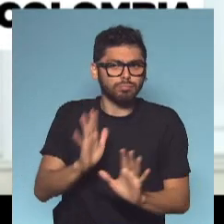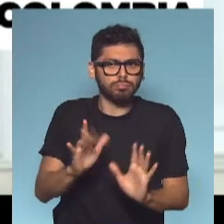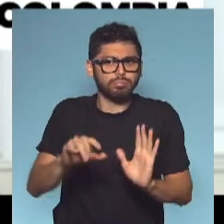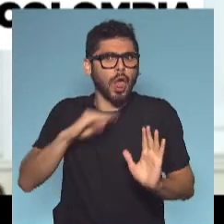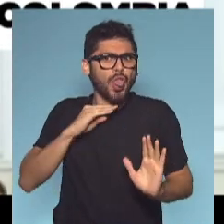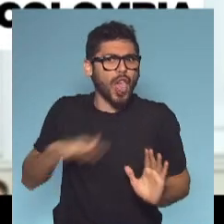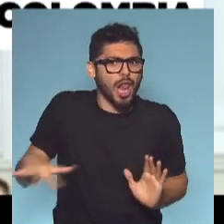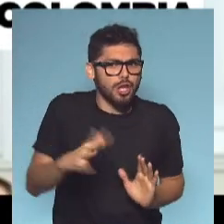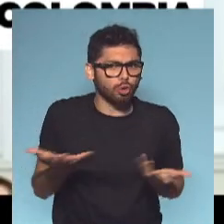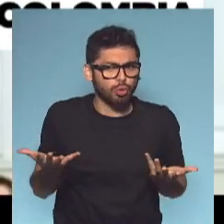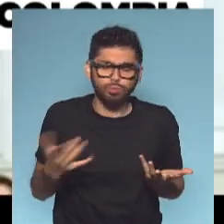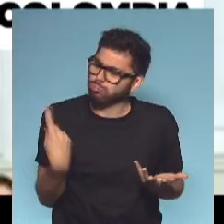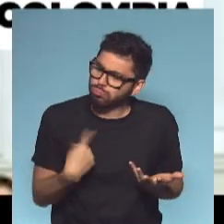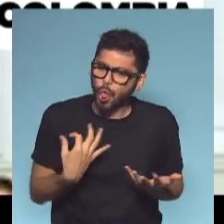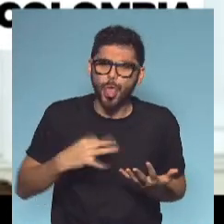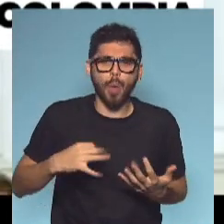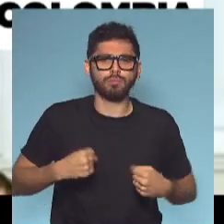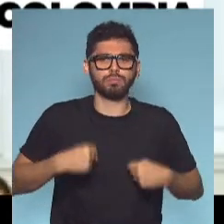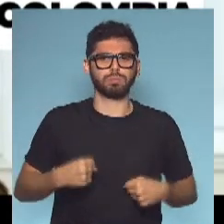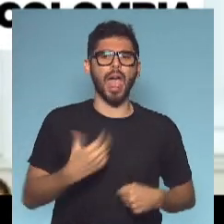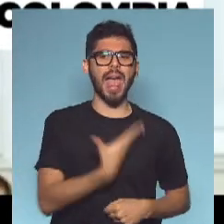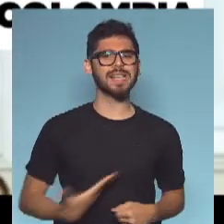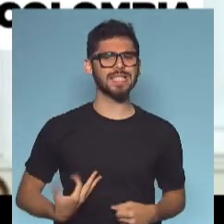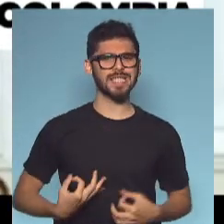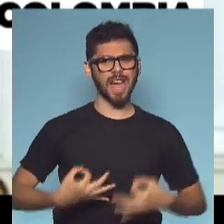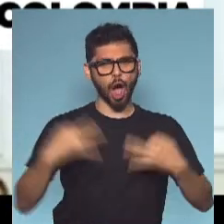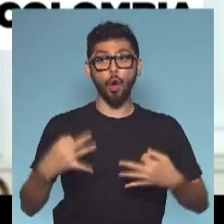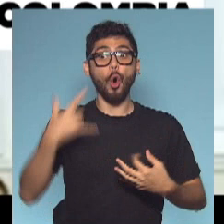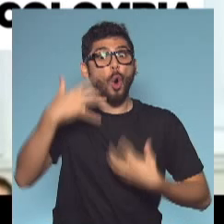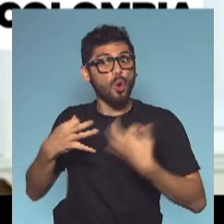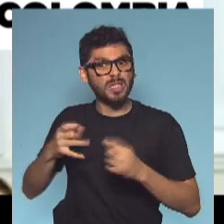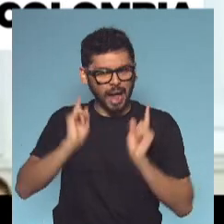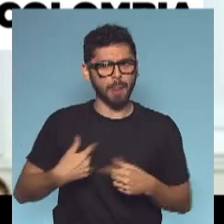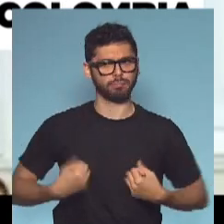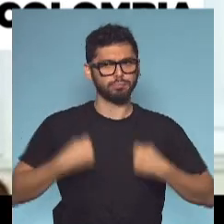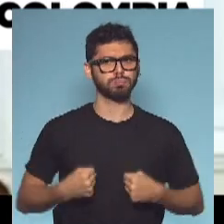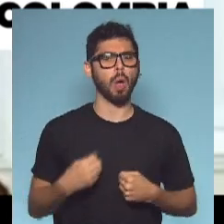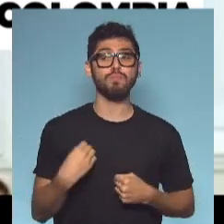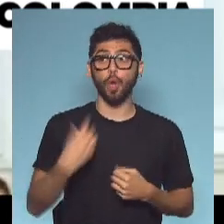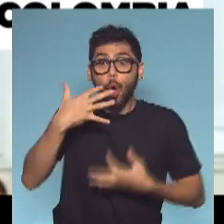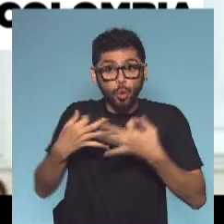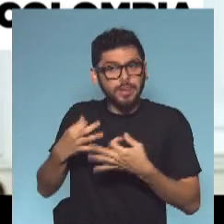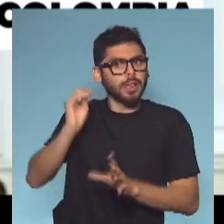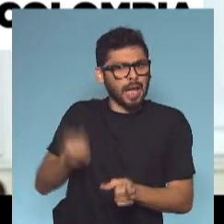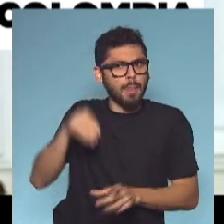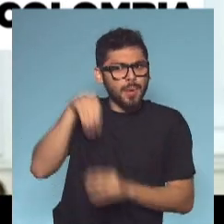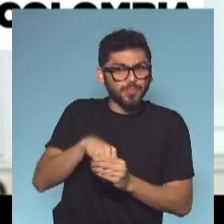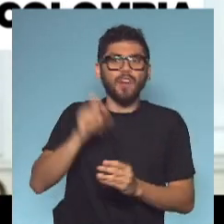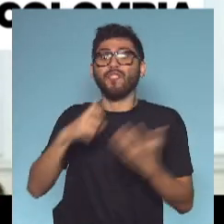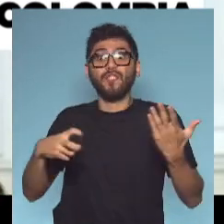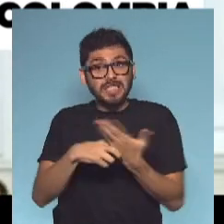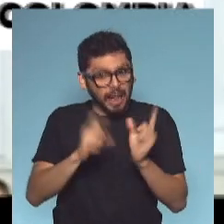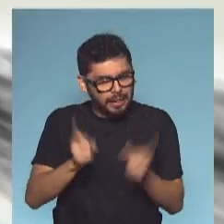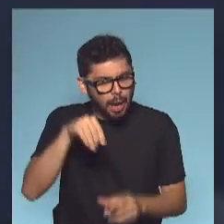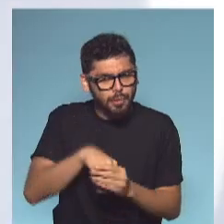tenemos es no solamente que actuar con la firmeza del Estado y de la justicia, porque aquí la justicia también y la fiscalía